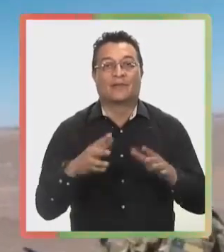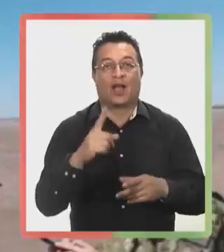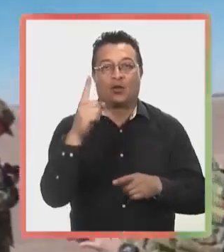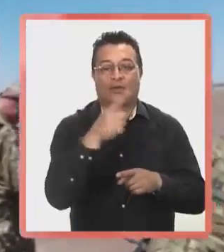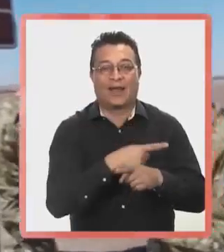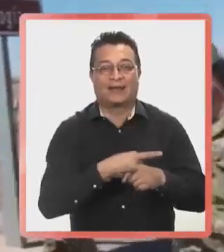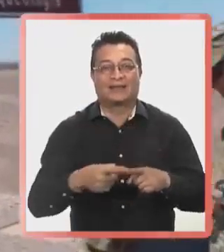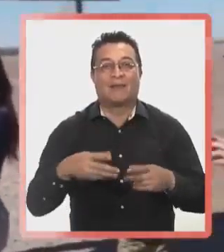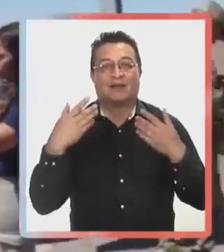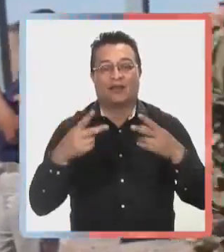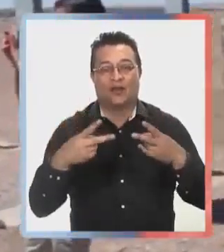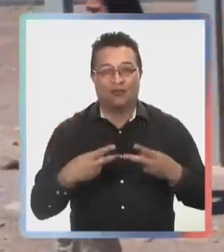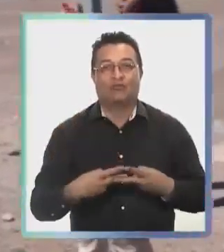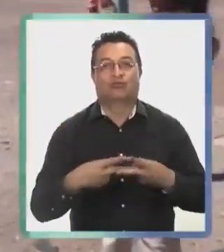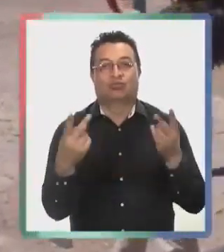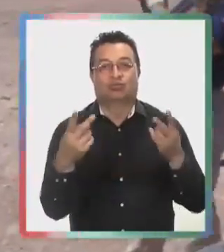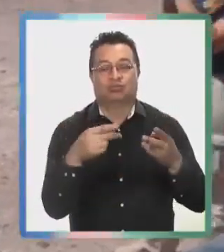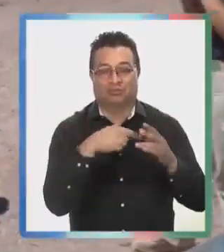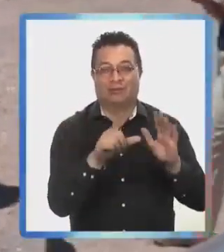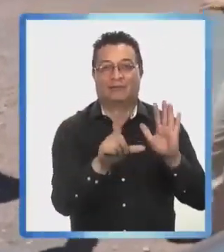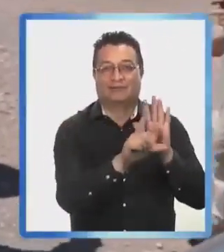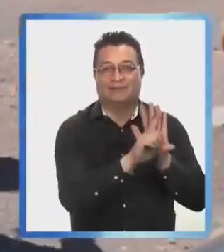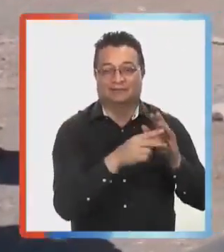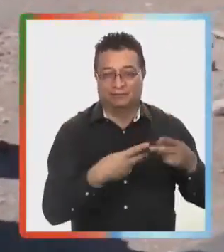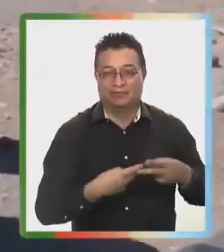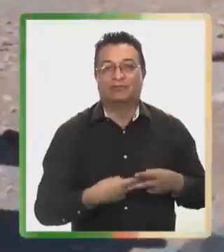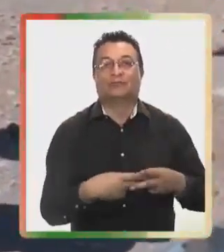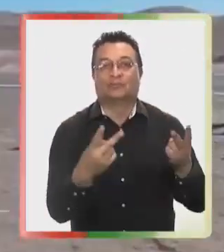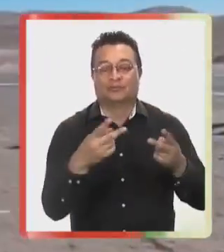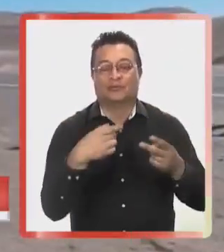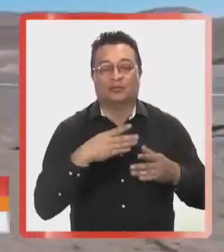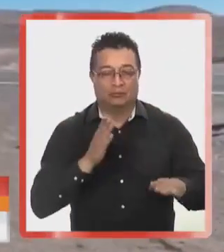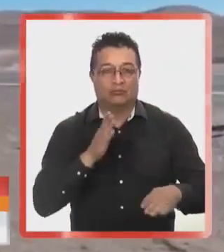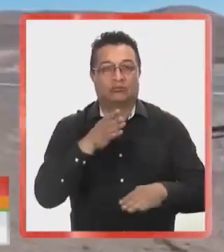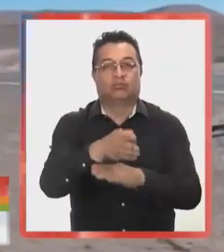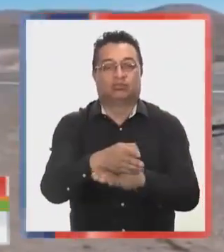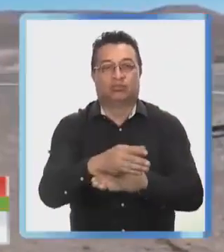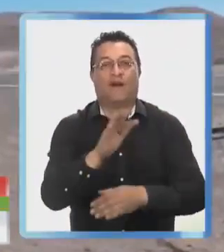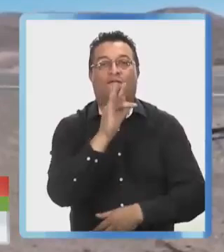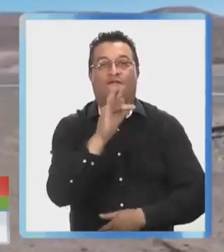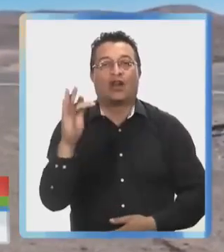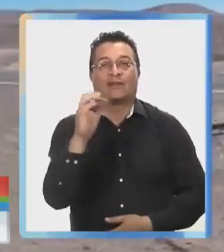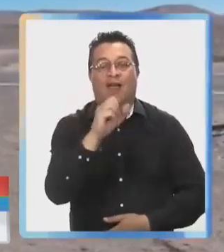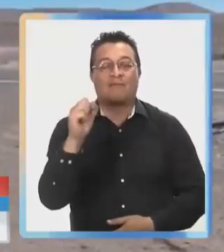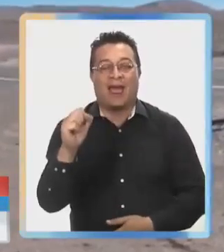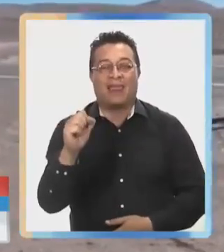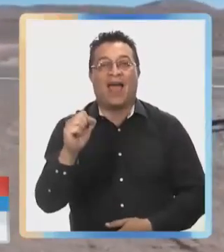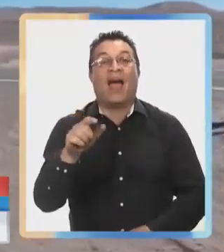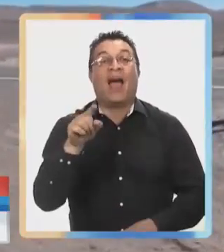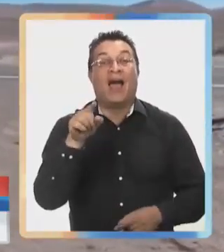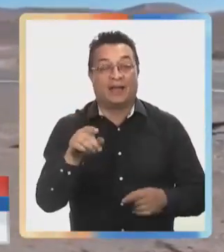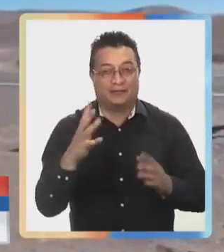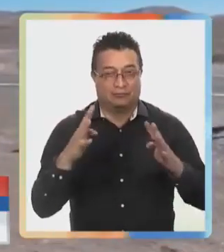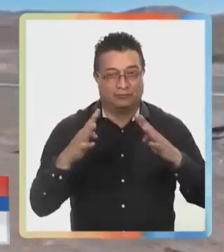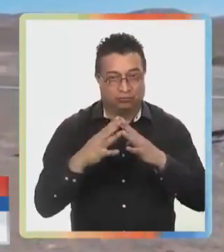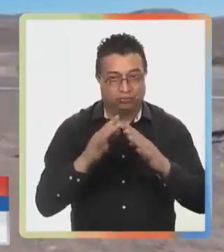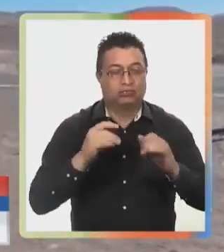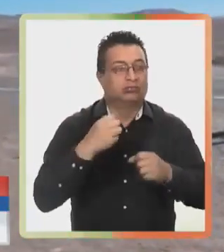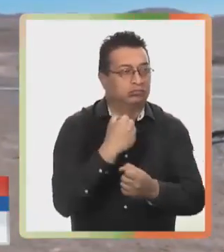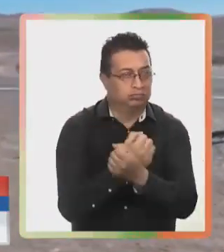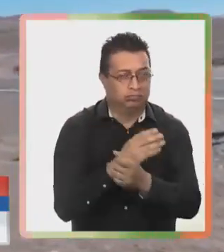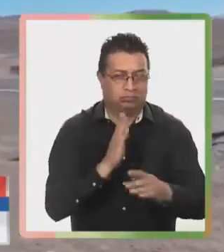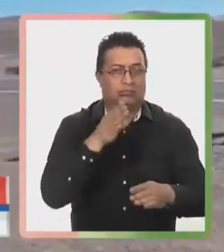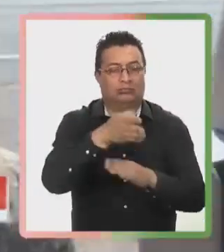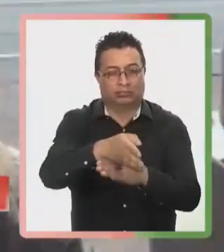Se cumple una semana desde que se publicó el decreto supremo que permite el despliegue de las Fuerzas Armadas y de orden público para